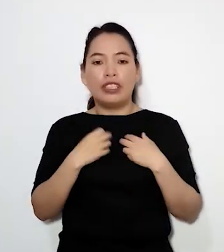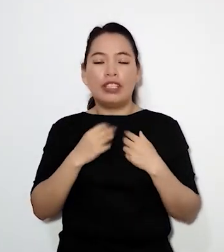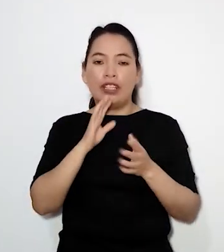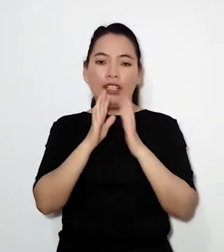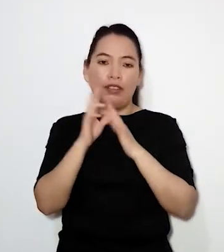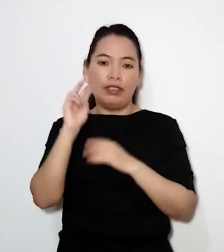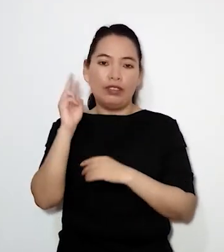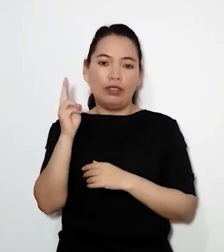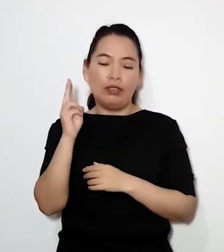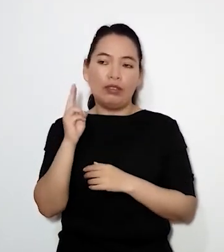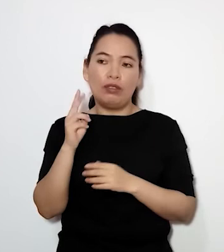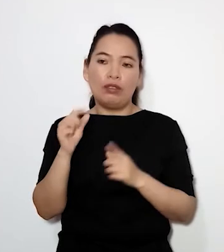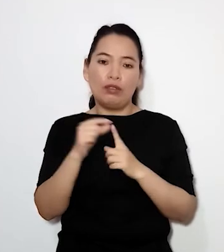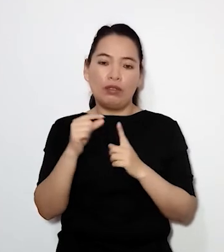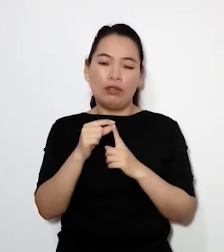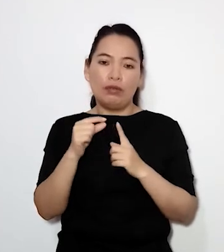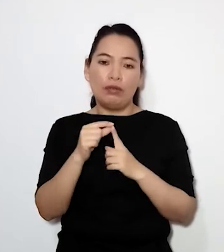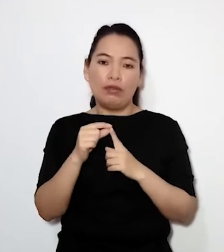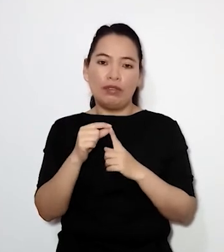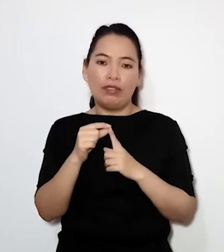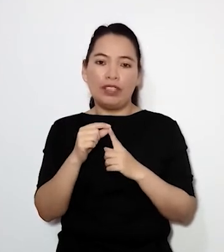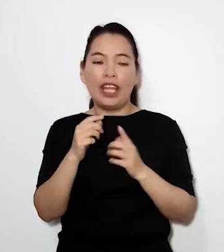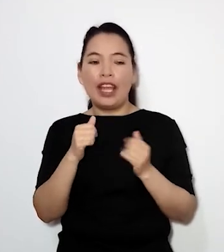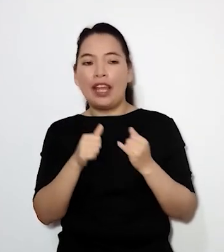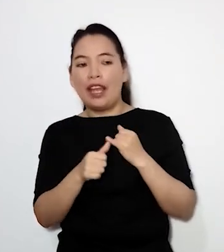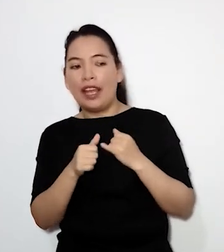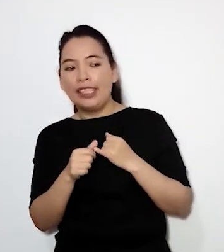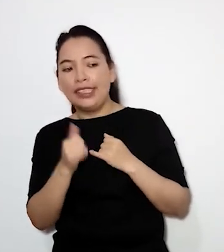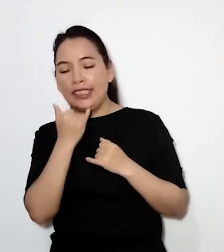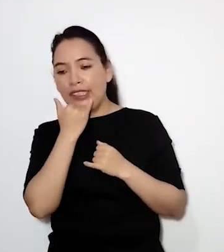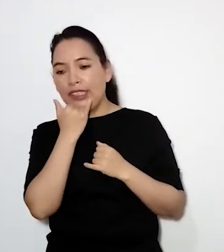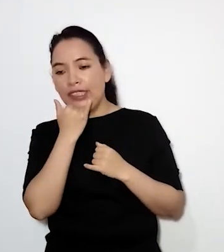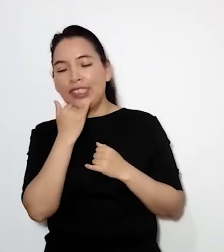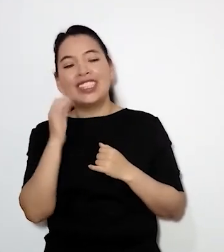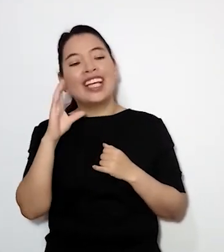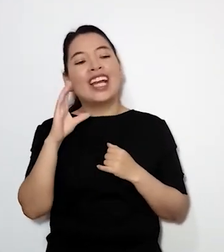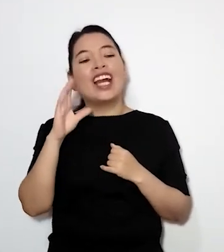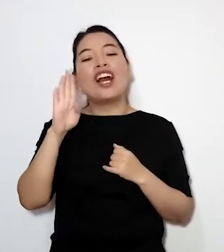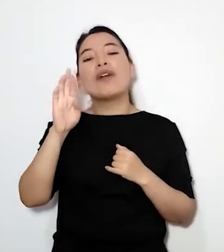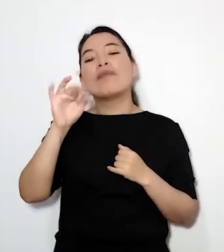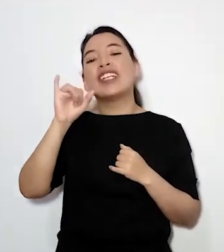Cintia constantemente. Brizuela. Sí, Cintia Brizuela. Gracias.